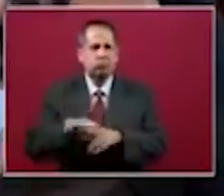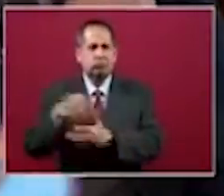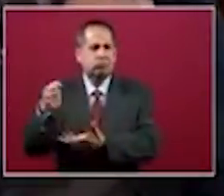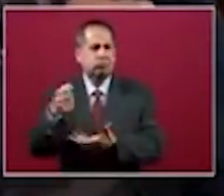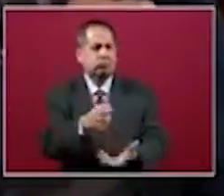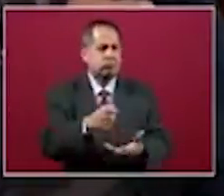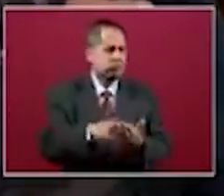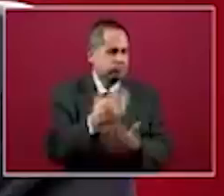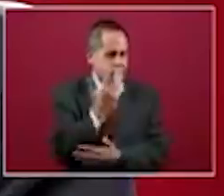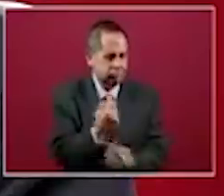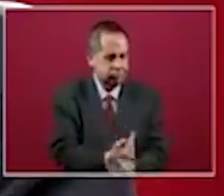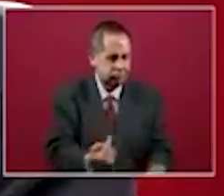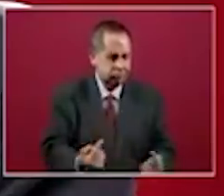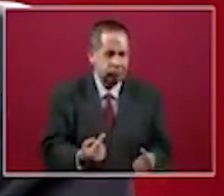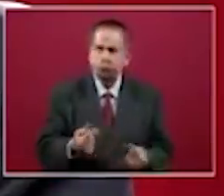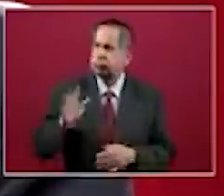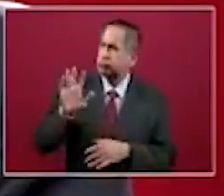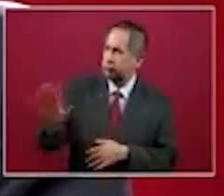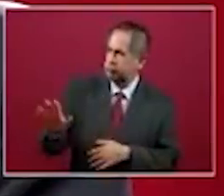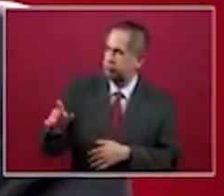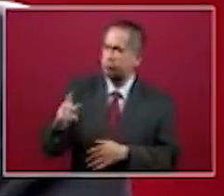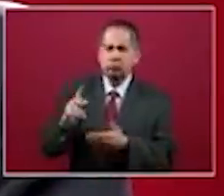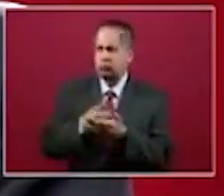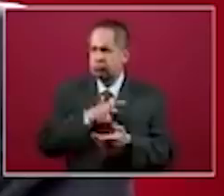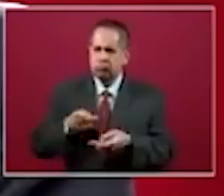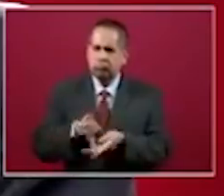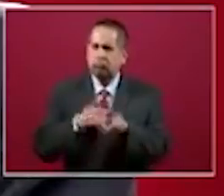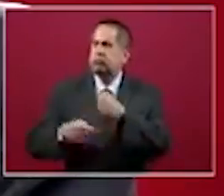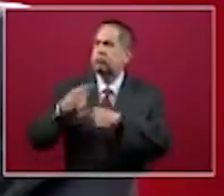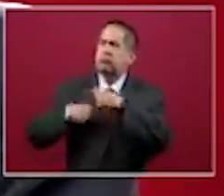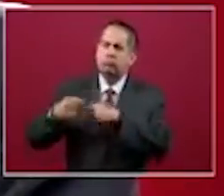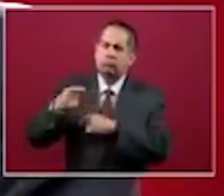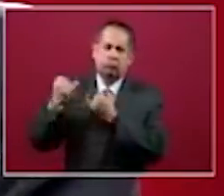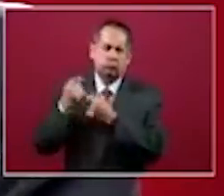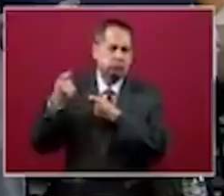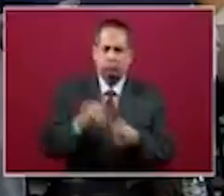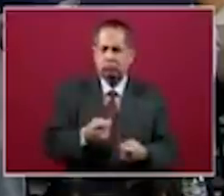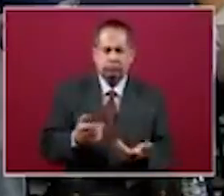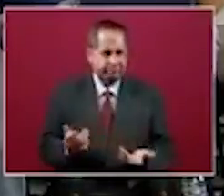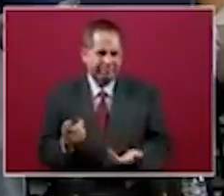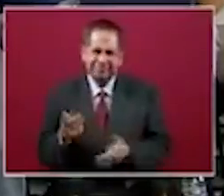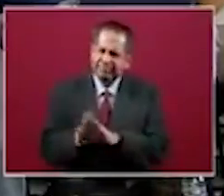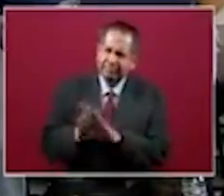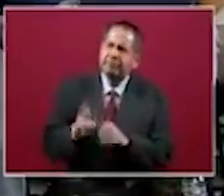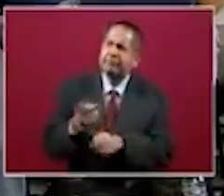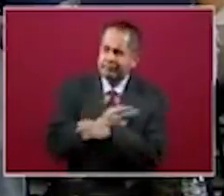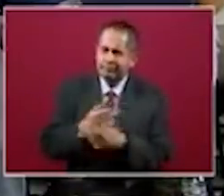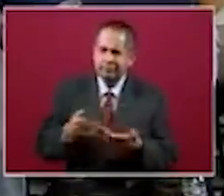por retirar los recursos a las estancias infantiles. Piden que se regrese al esquema anterior. Si nos puede también hacer un comentario acerca de